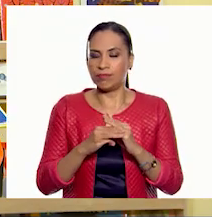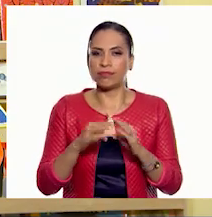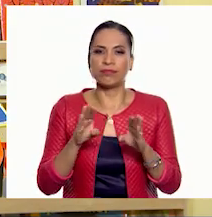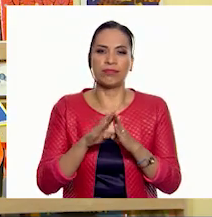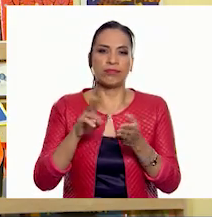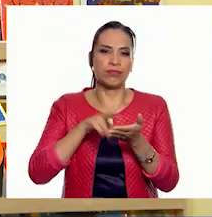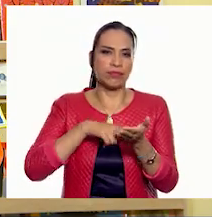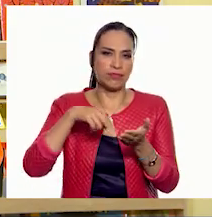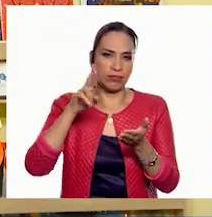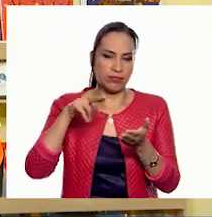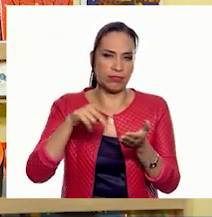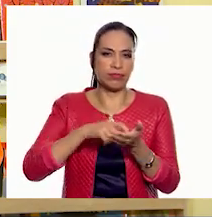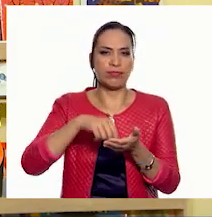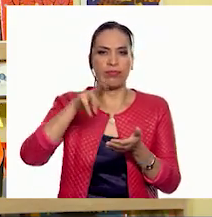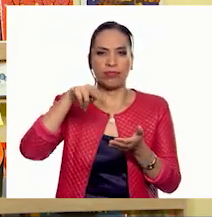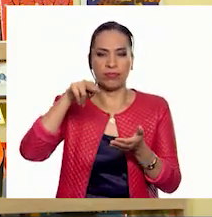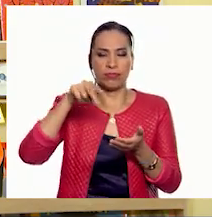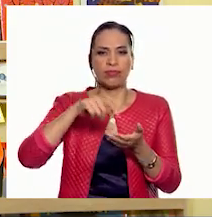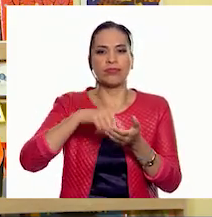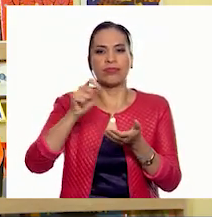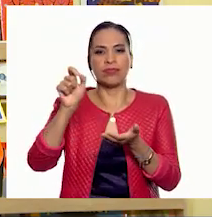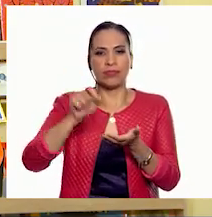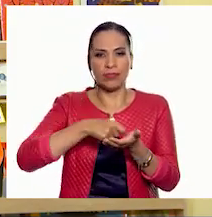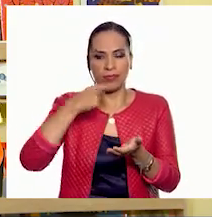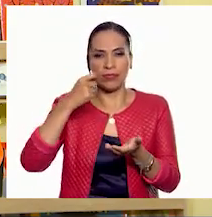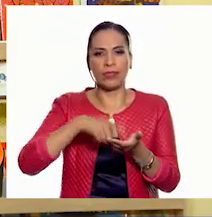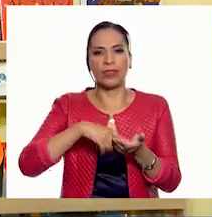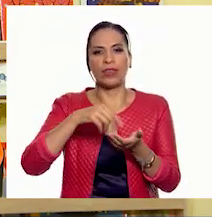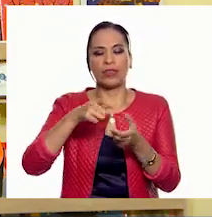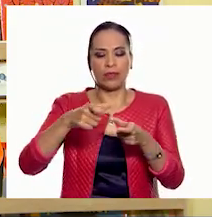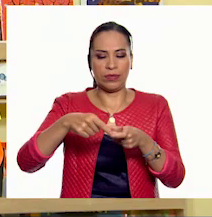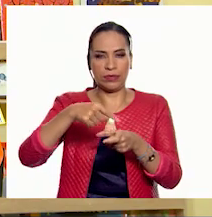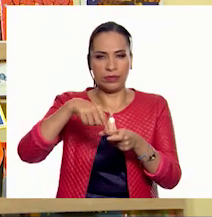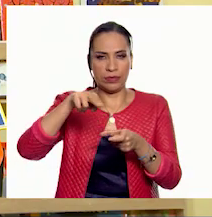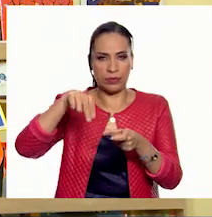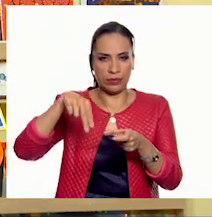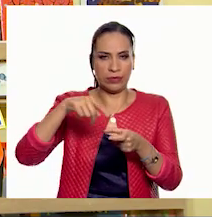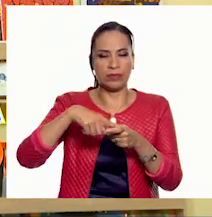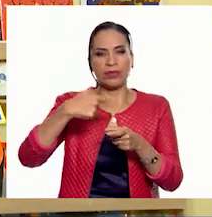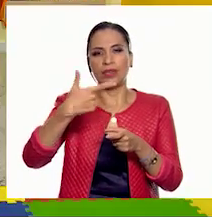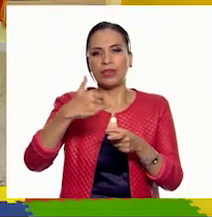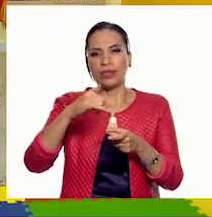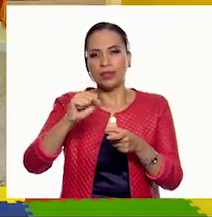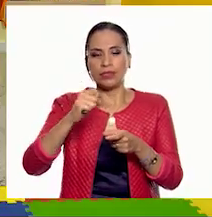como pintura, brochas, crayolas, acuarelas, gises, entre otros.